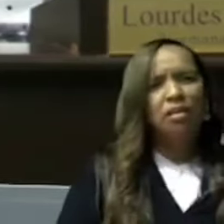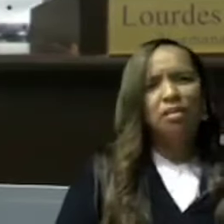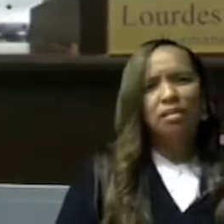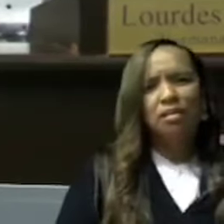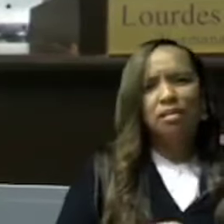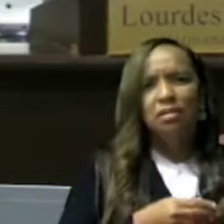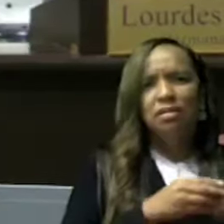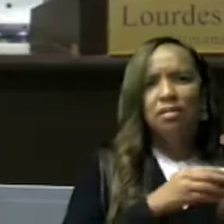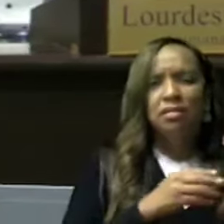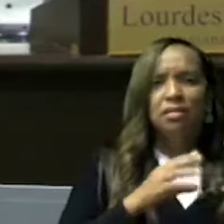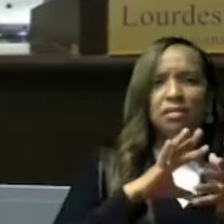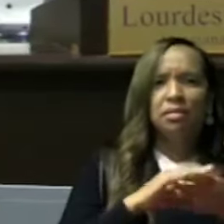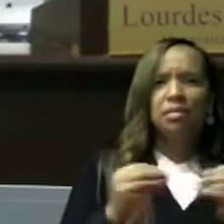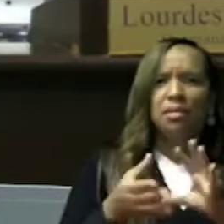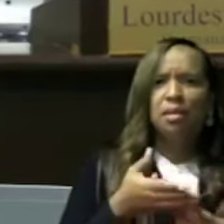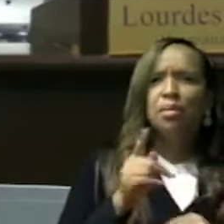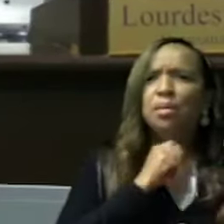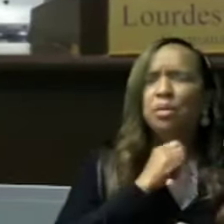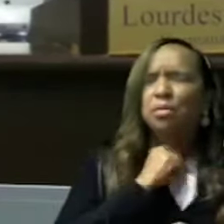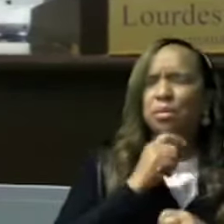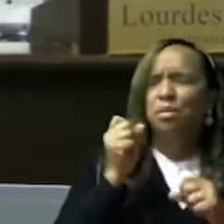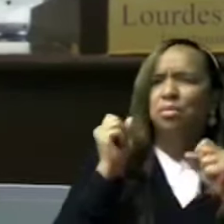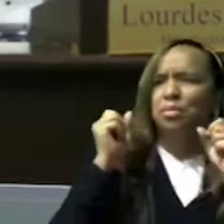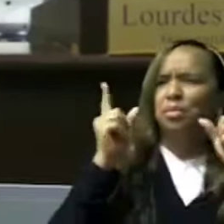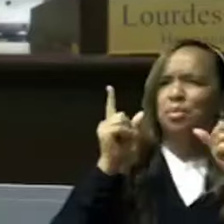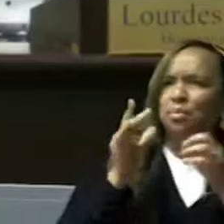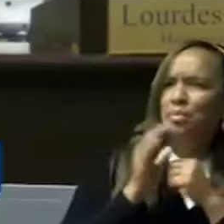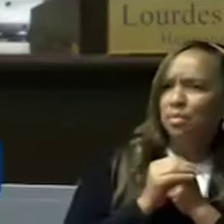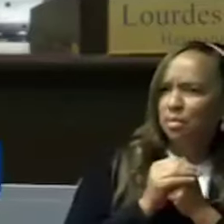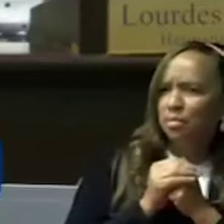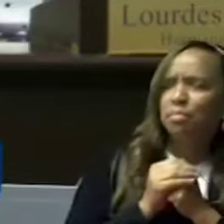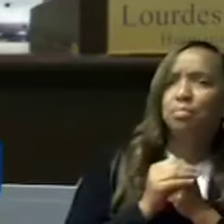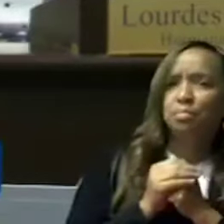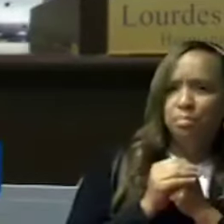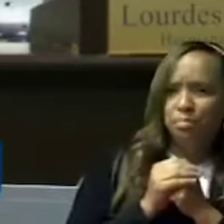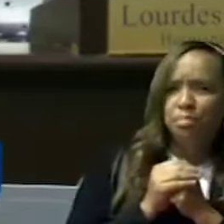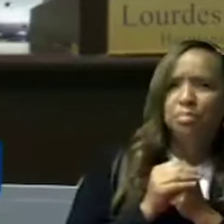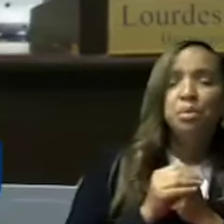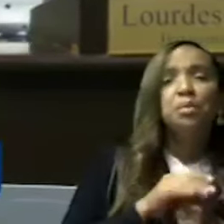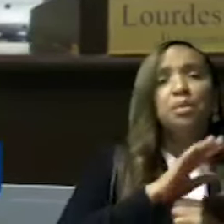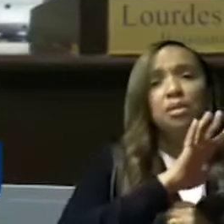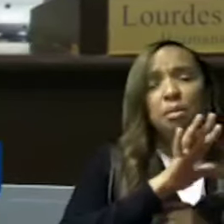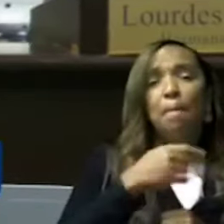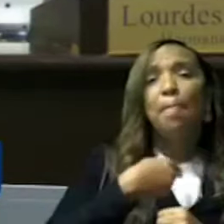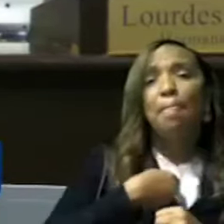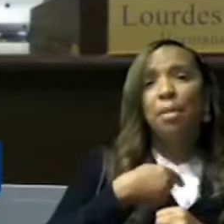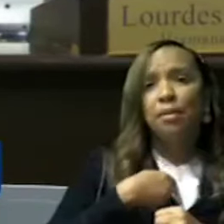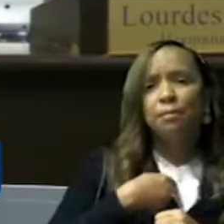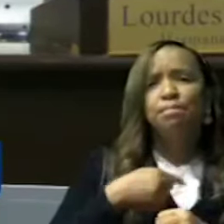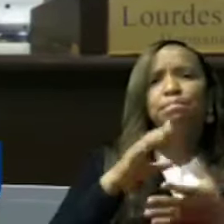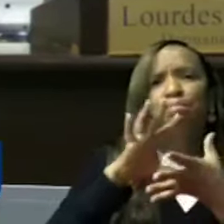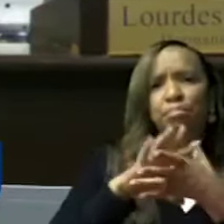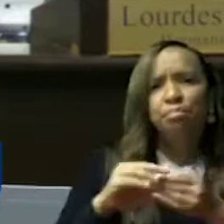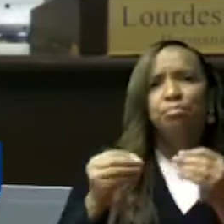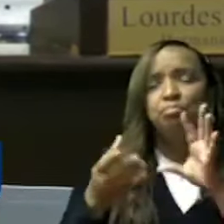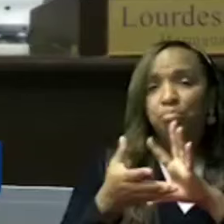préstamo. Corazón, te voy a hablar como una simple maestra de contabilidad. Cuando alguien compra acciones, porque